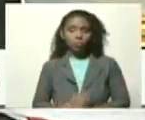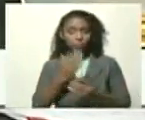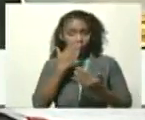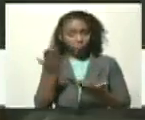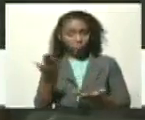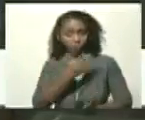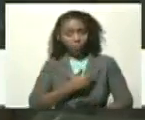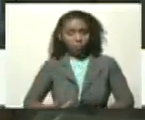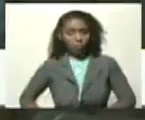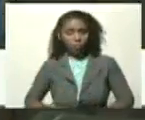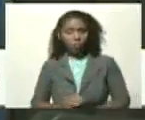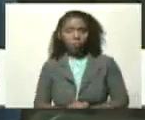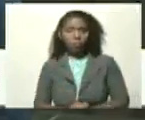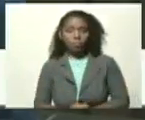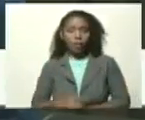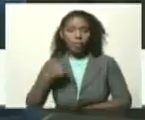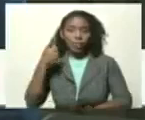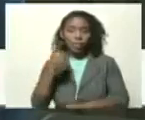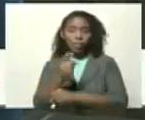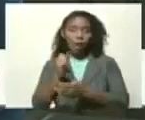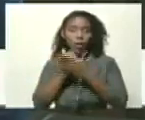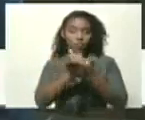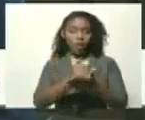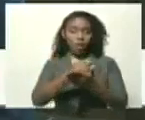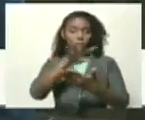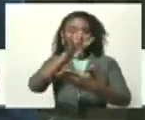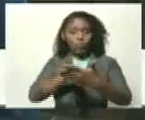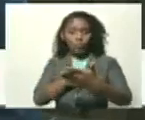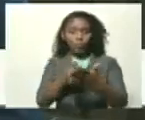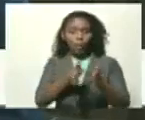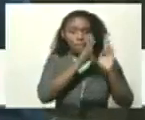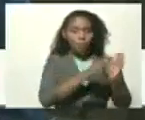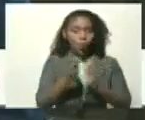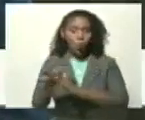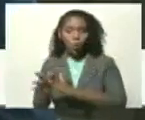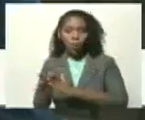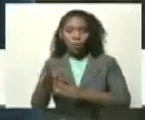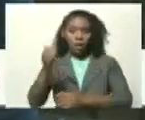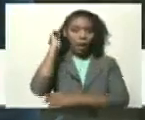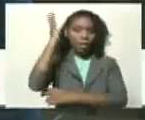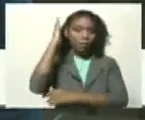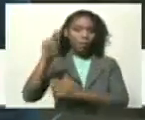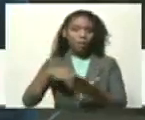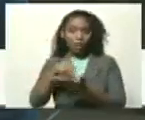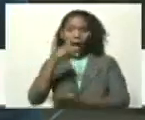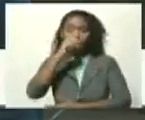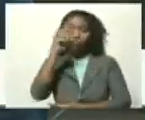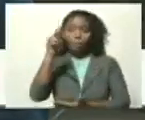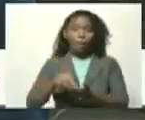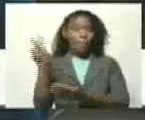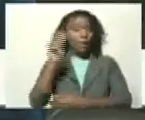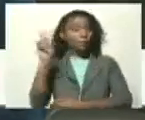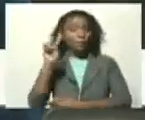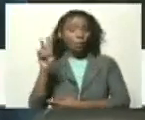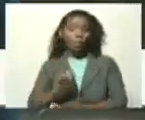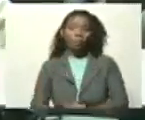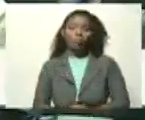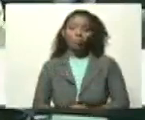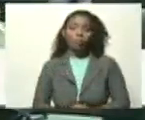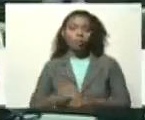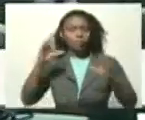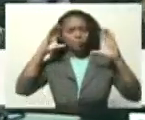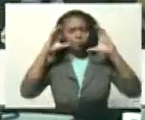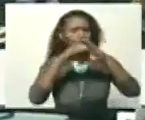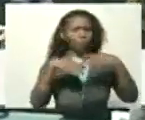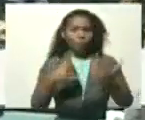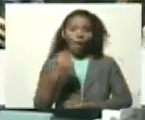presidente. Debemos contribuir a una agenda legislativa y parlamentaria para el año 2022, enfocada